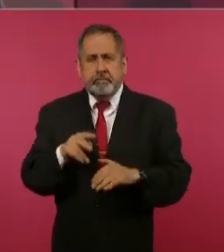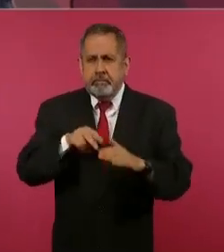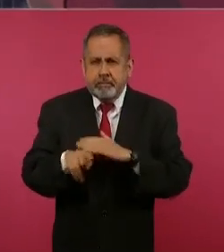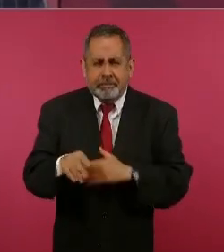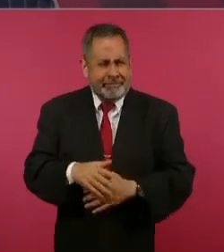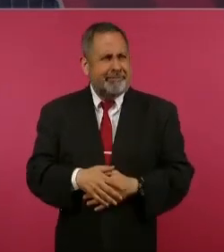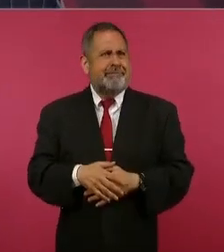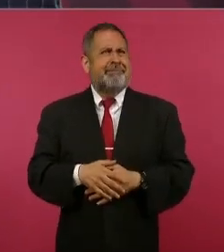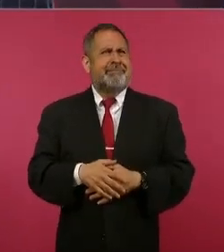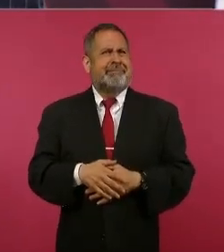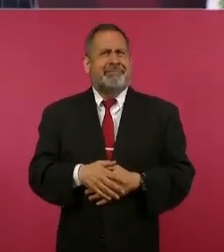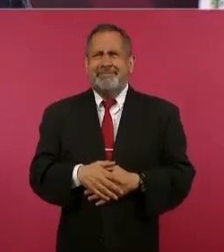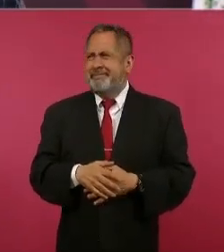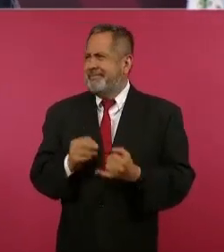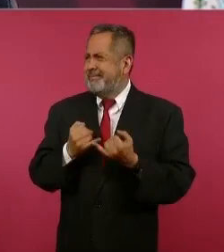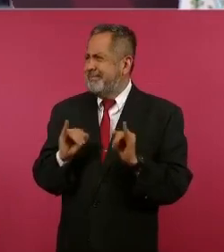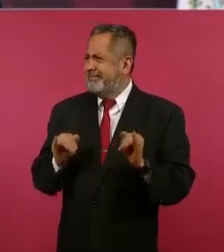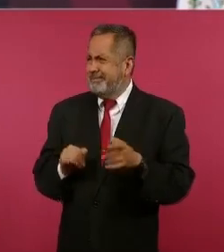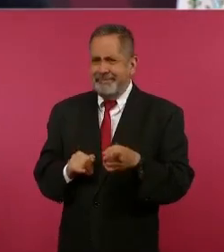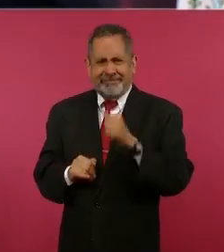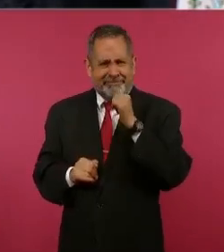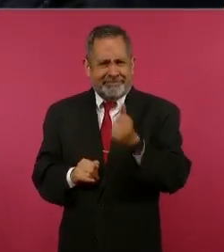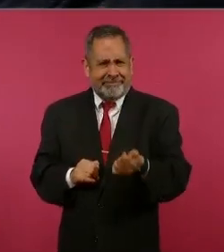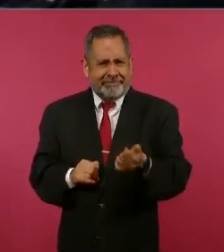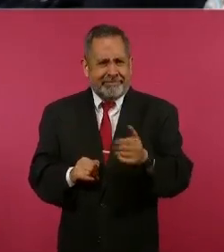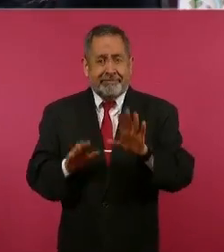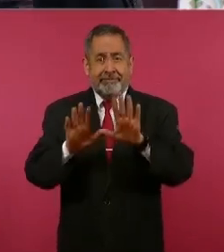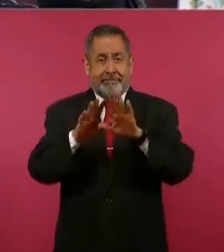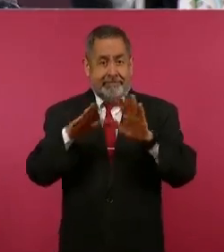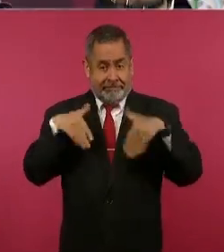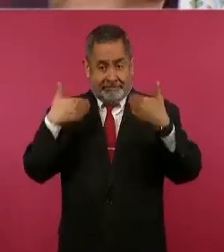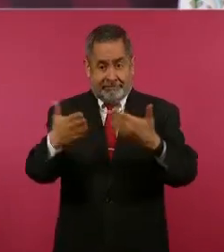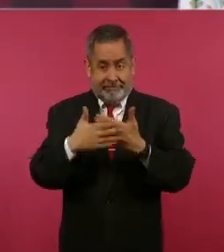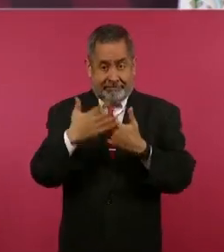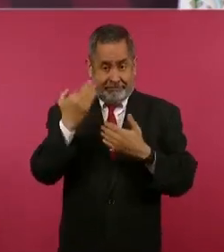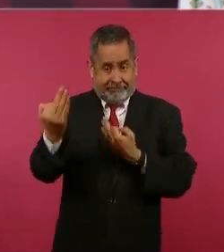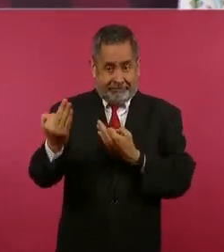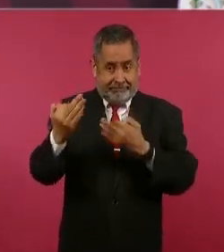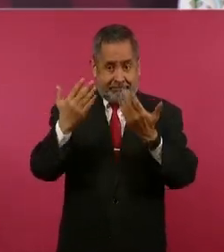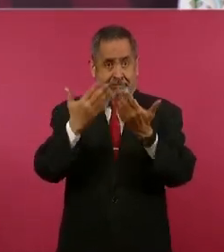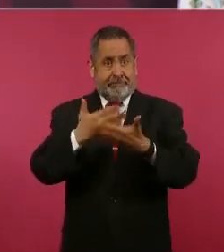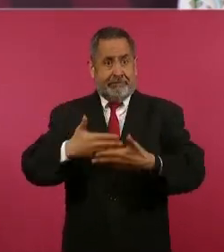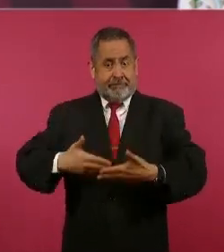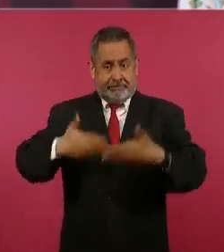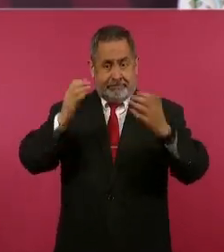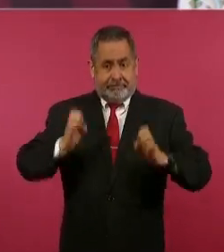Pero inauguraron nada más la fachada.